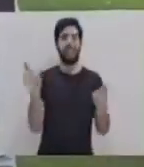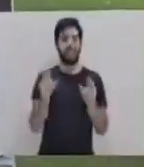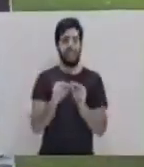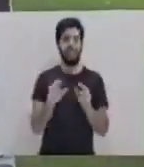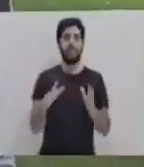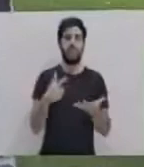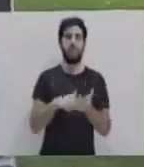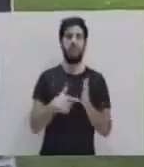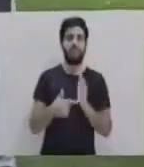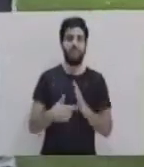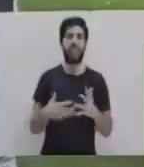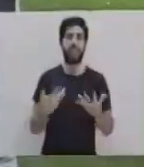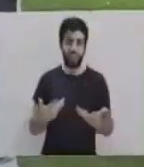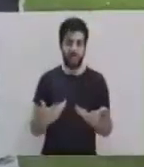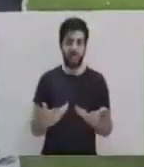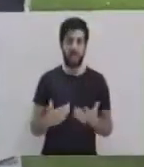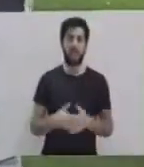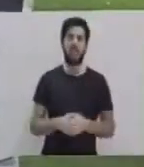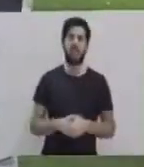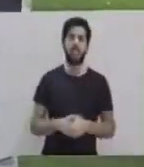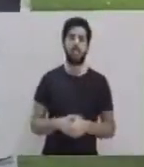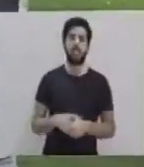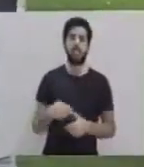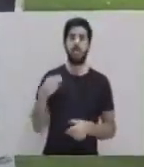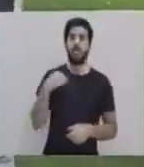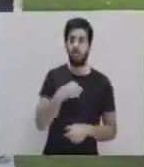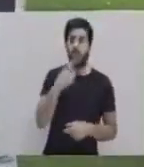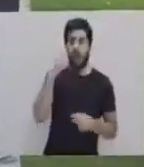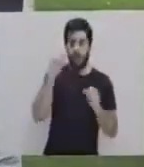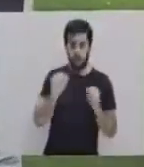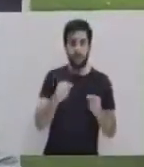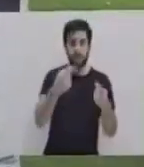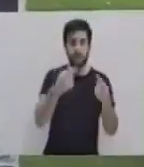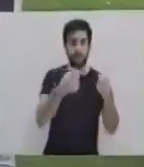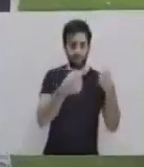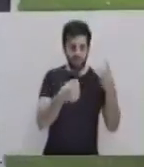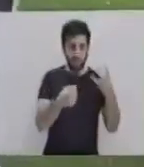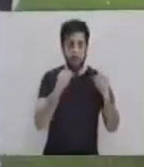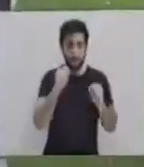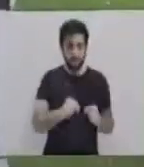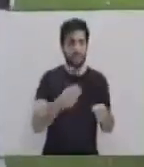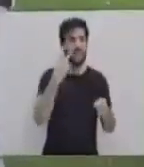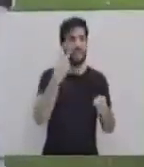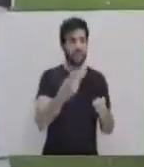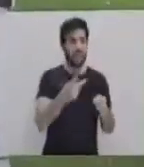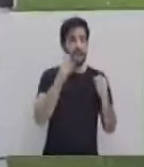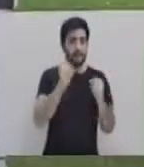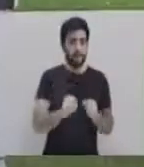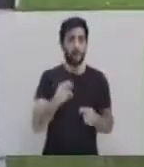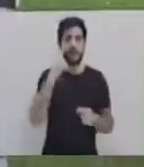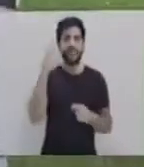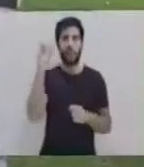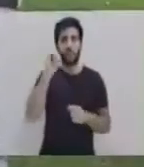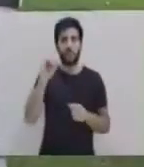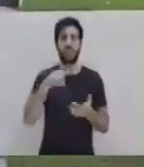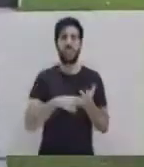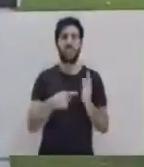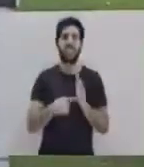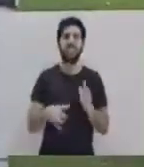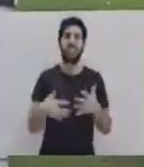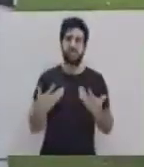resumidas cuentas, pues sería, para empezar, el fenómeno es algo que se puede cuantificar, ¿verdad? Lo que podemos se puede medir, que se puede observar sobre